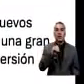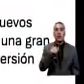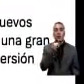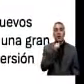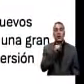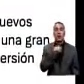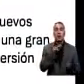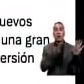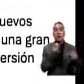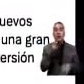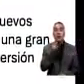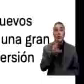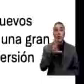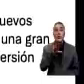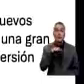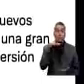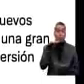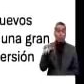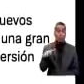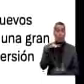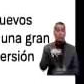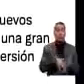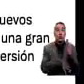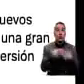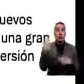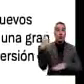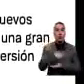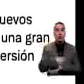que 925 barriles de petróleo por